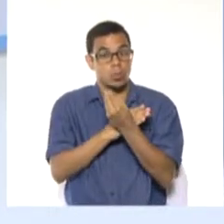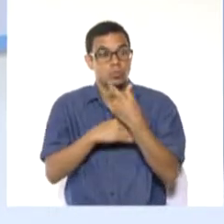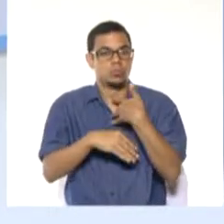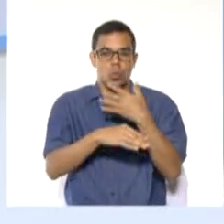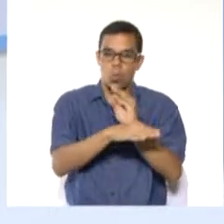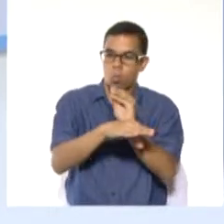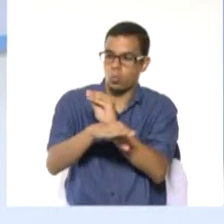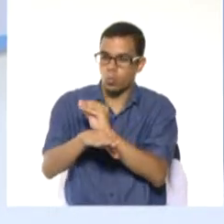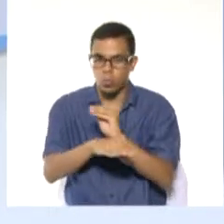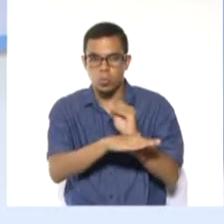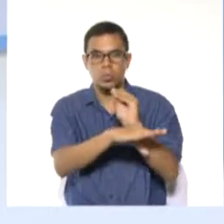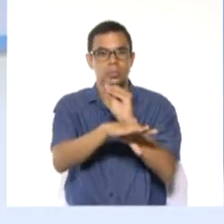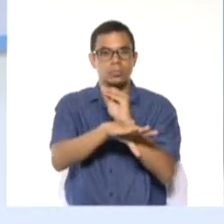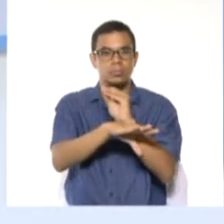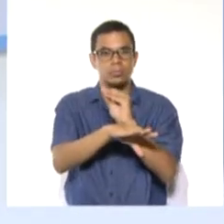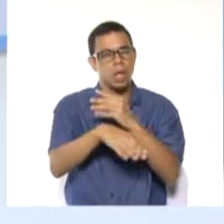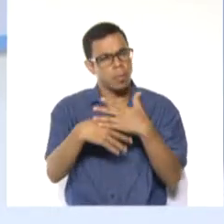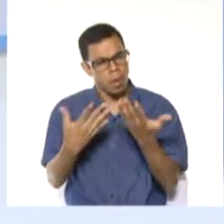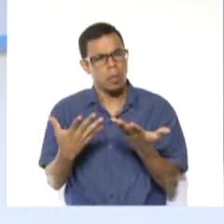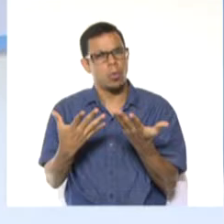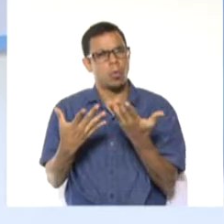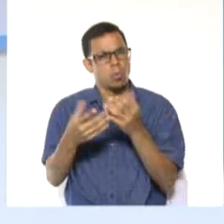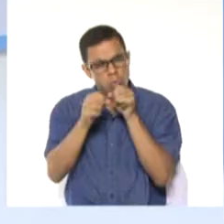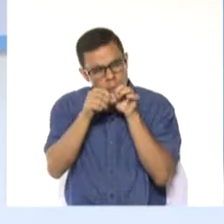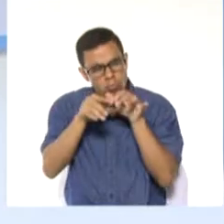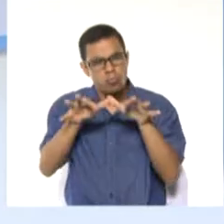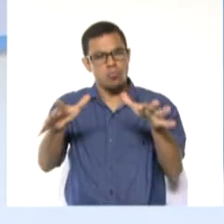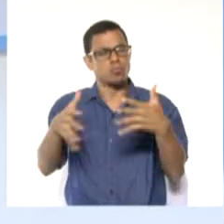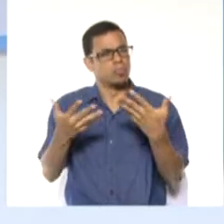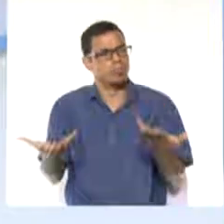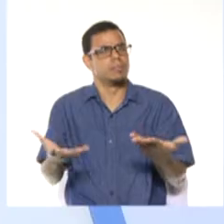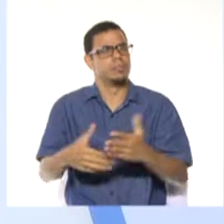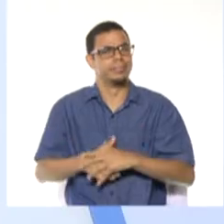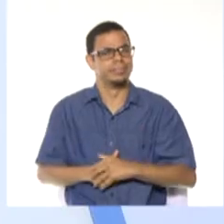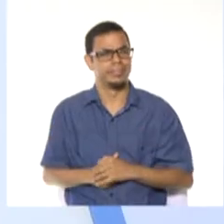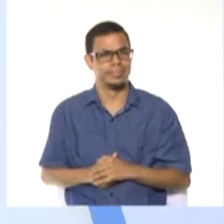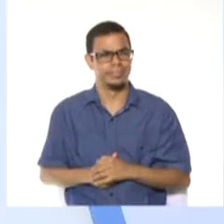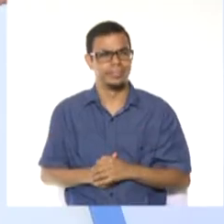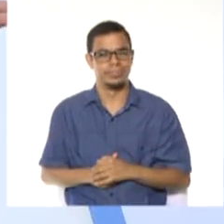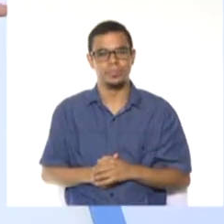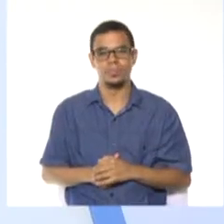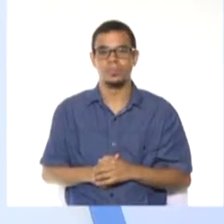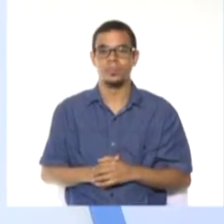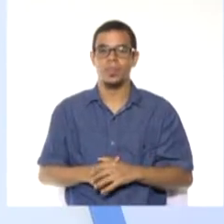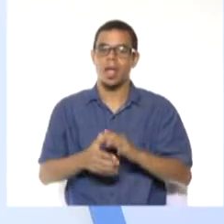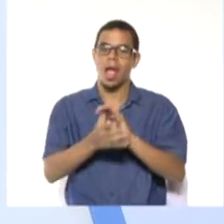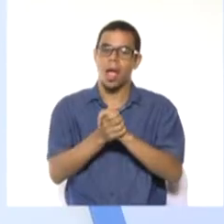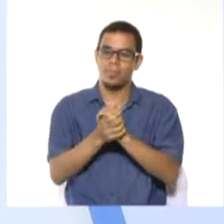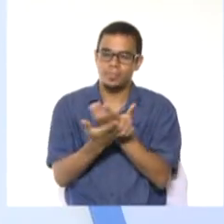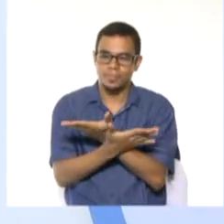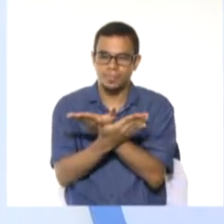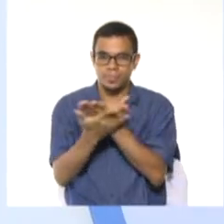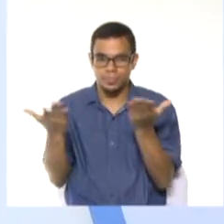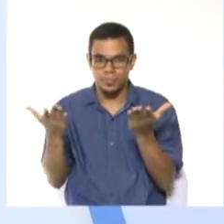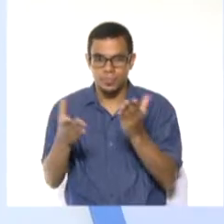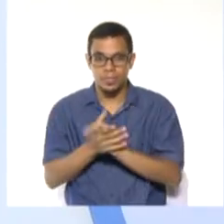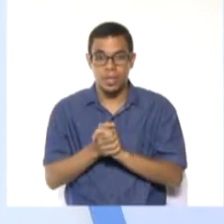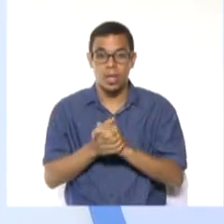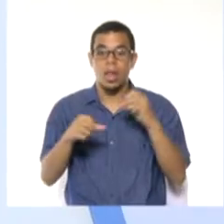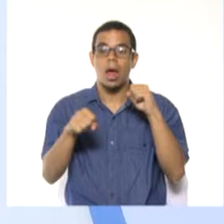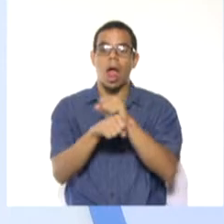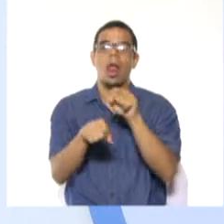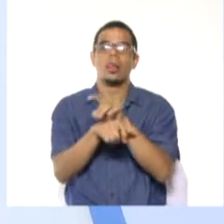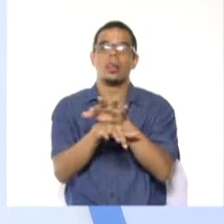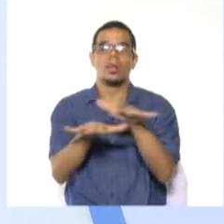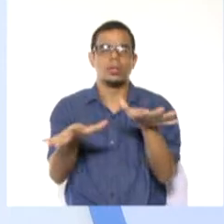nos cuidamos todos. Seamos multiplicadores de lo positivo. Amigos y amigas, y tienen a total